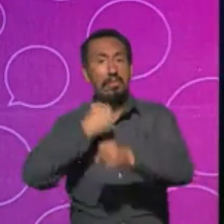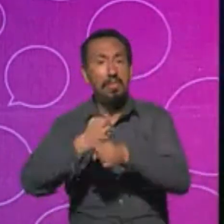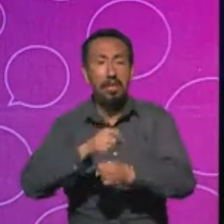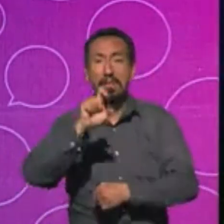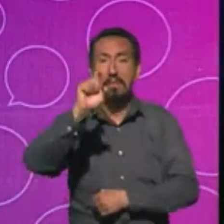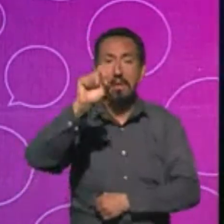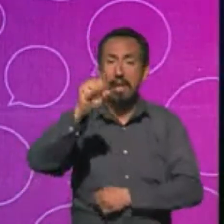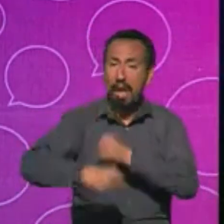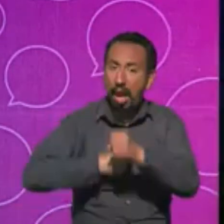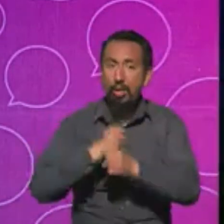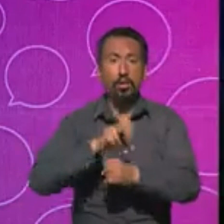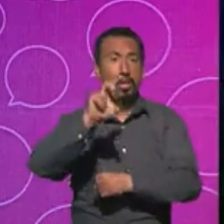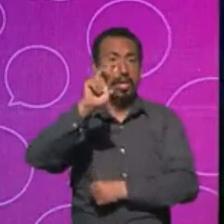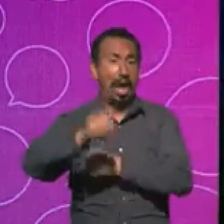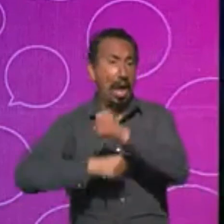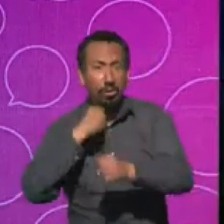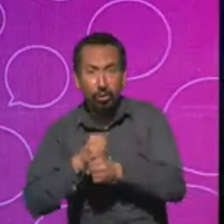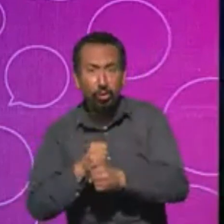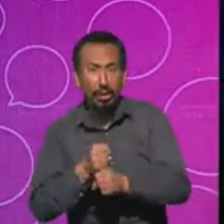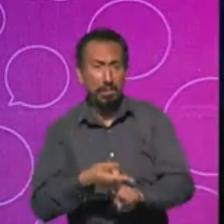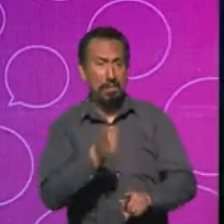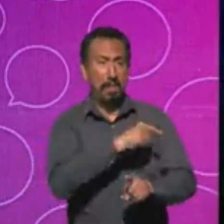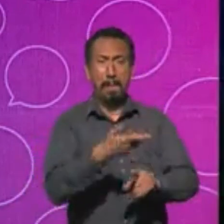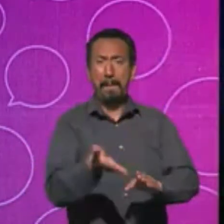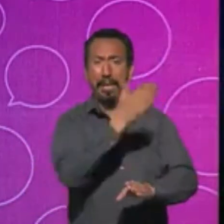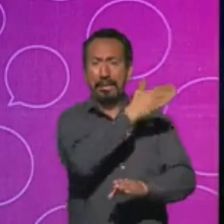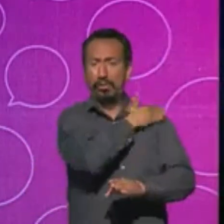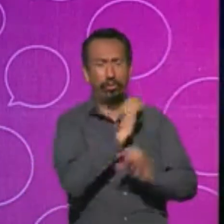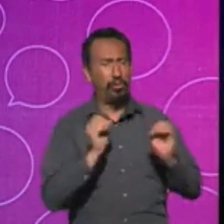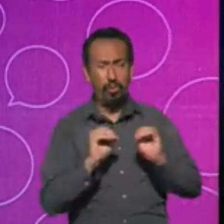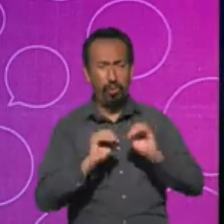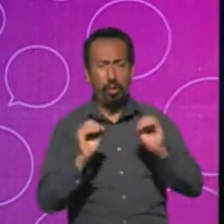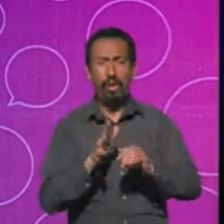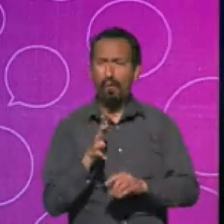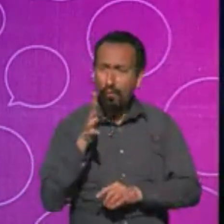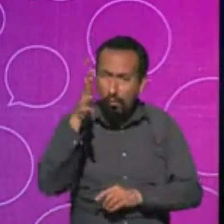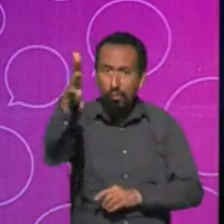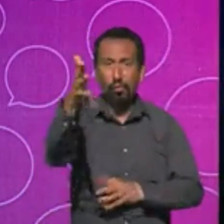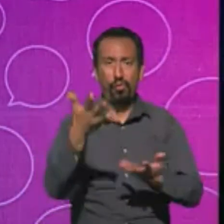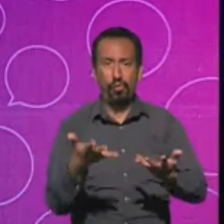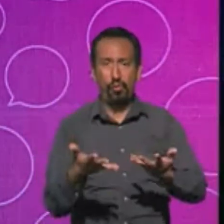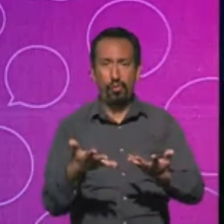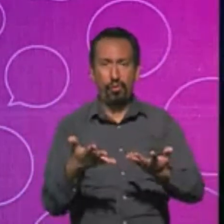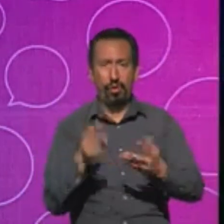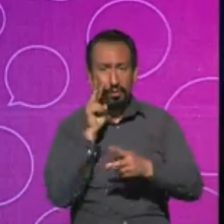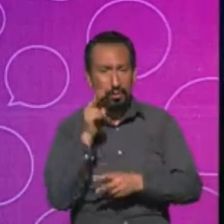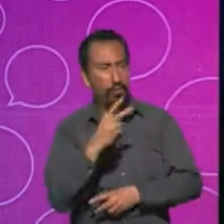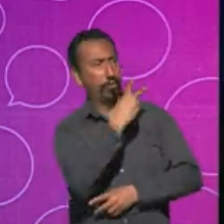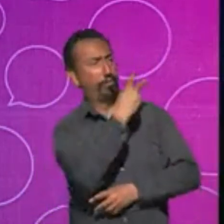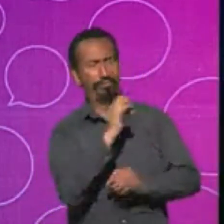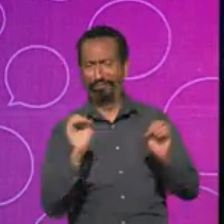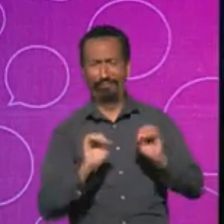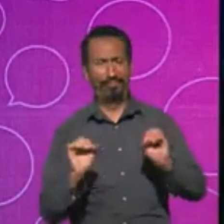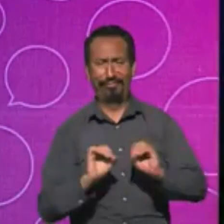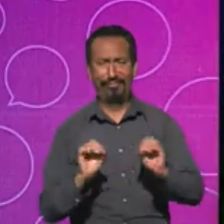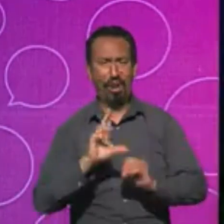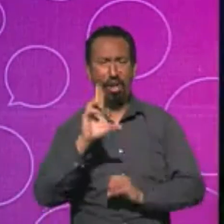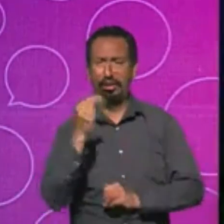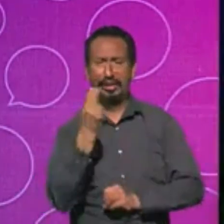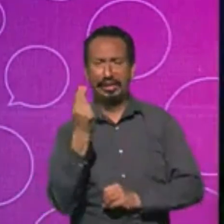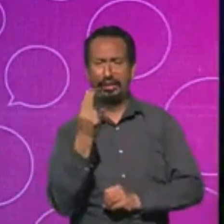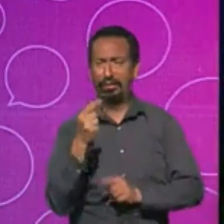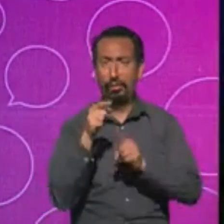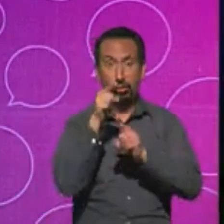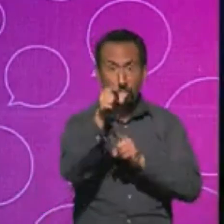30 años no la Celaya que fue proponer hacia adante y no ver hacia atrás el Celaya en el que